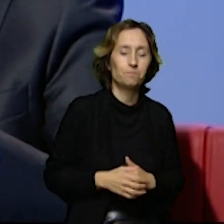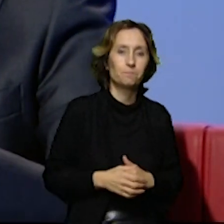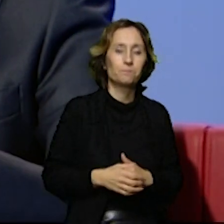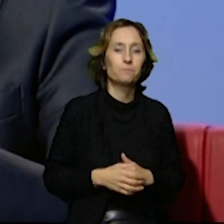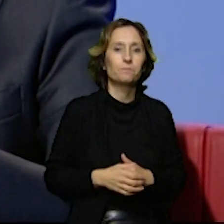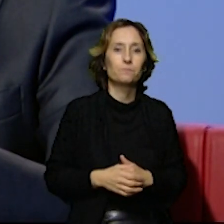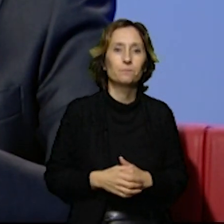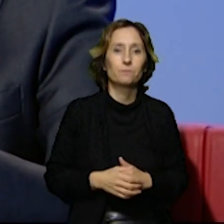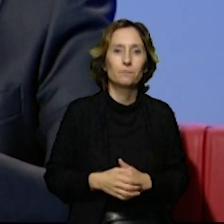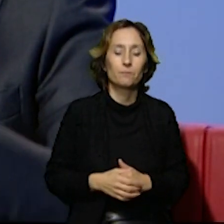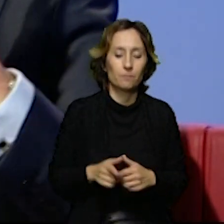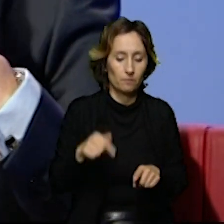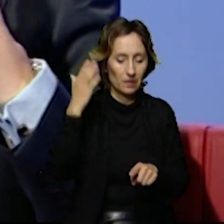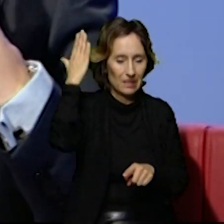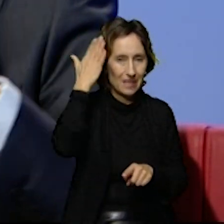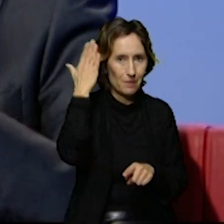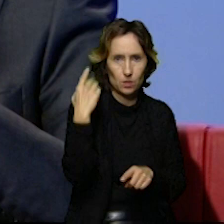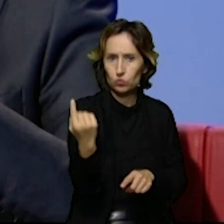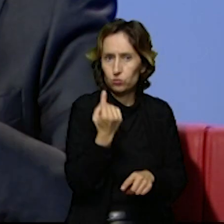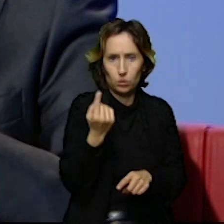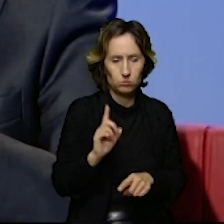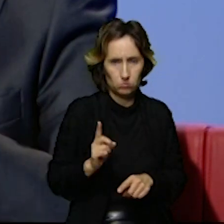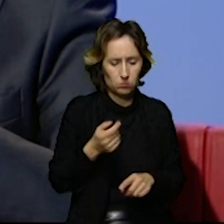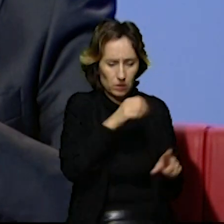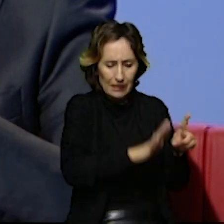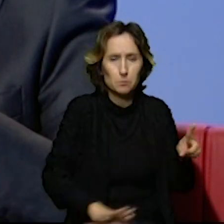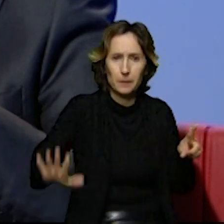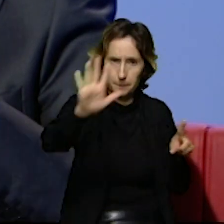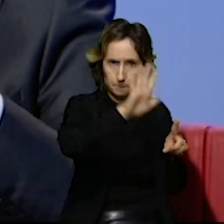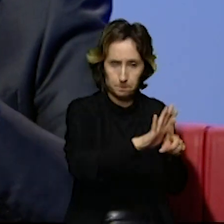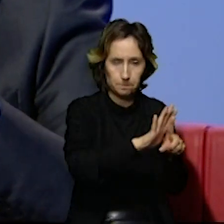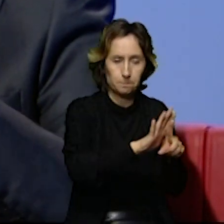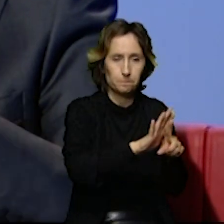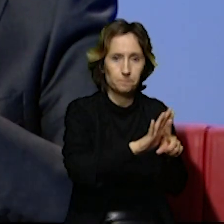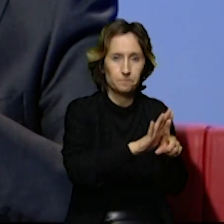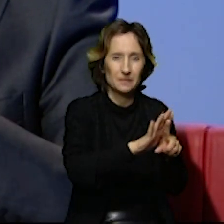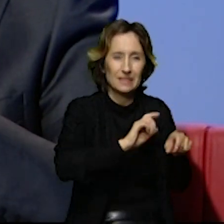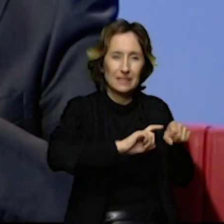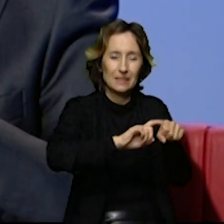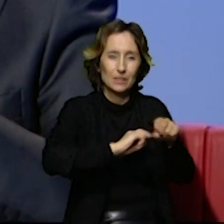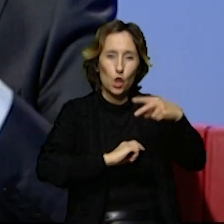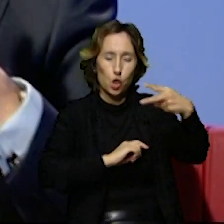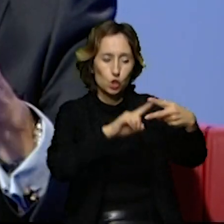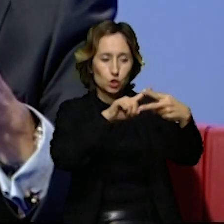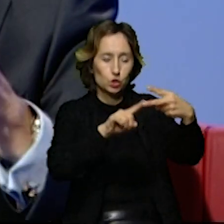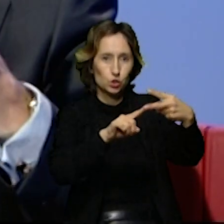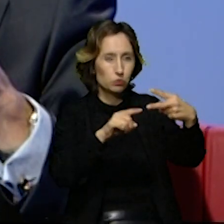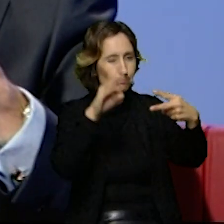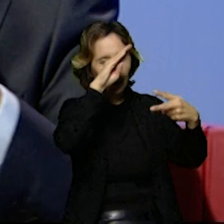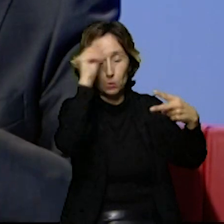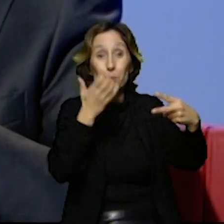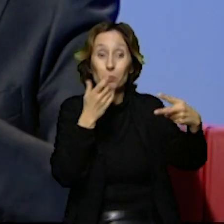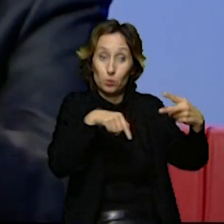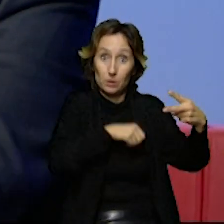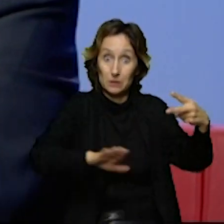No solo a nivel de Navarra, sino en el conjunto de España. Hay dos aspectos que no se tienen en cuenta en España, por